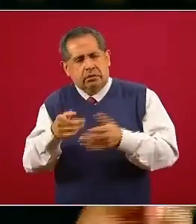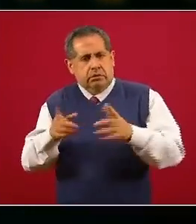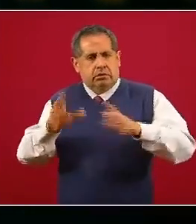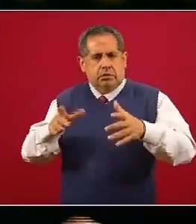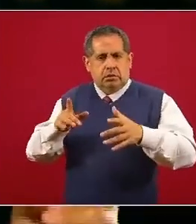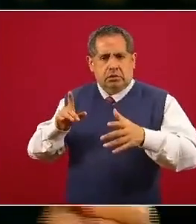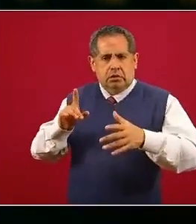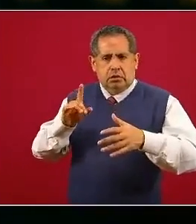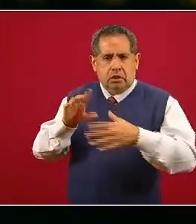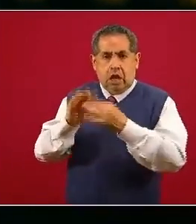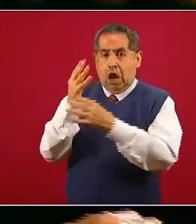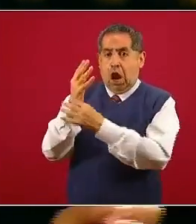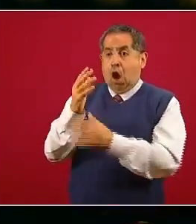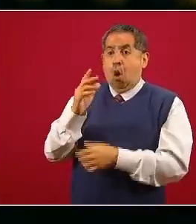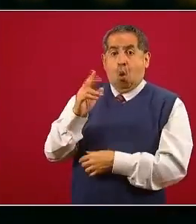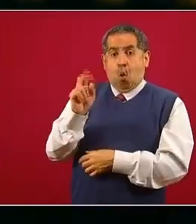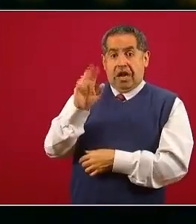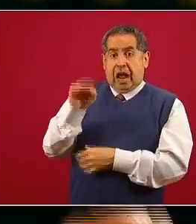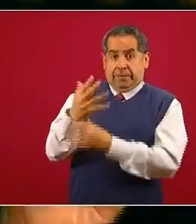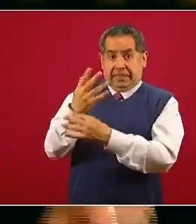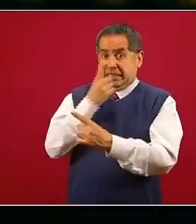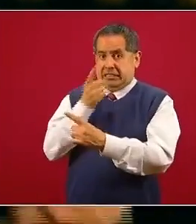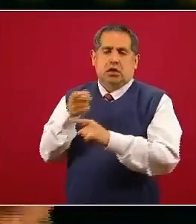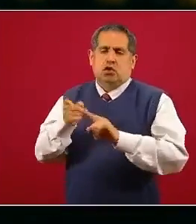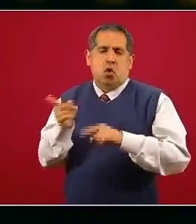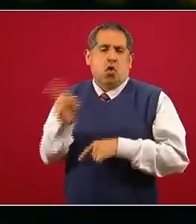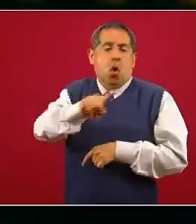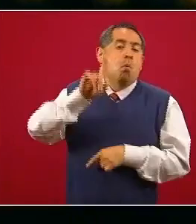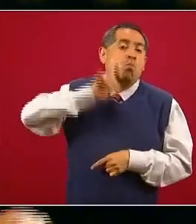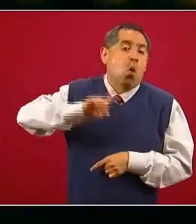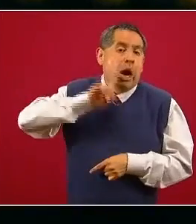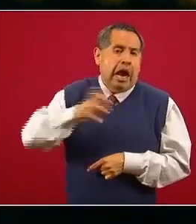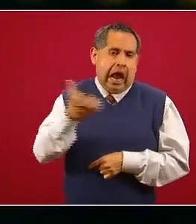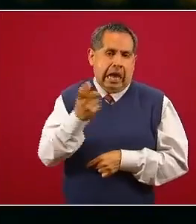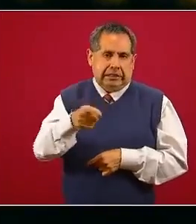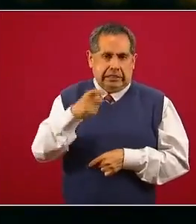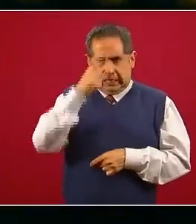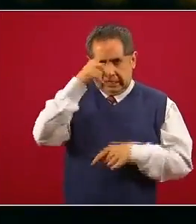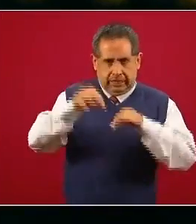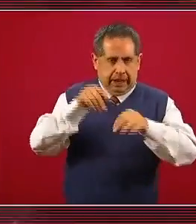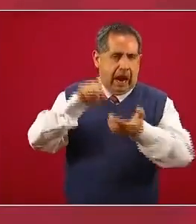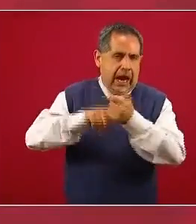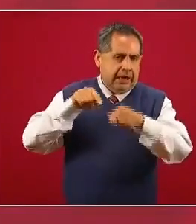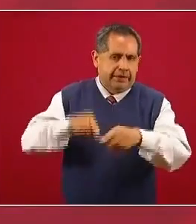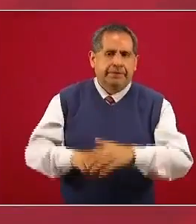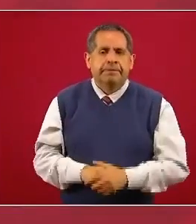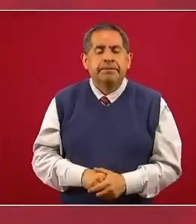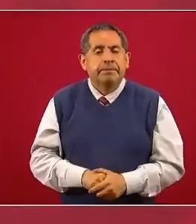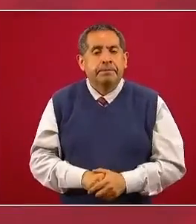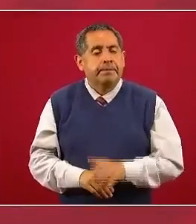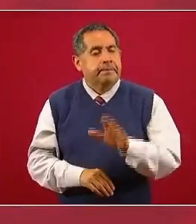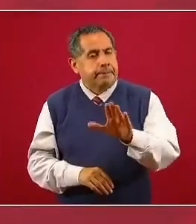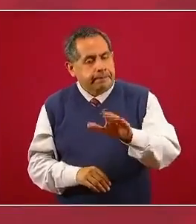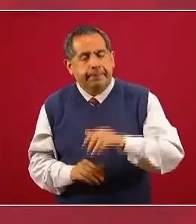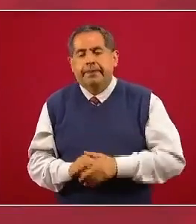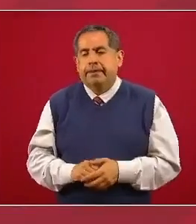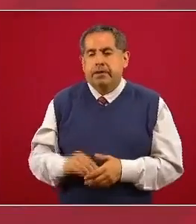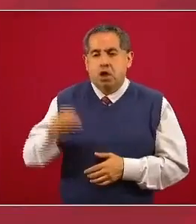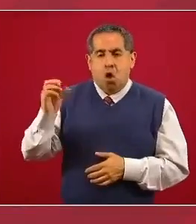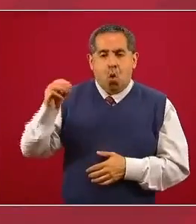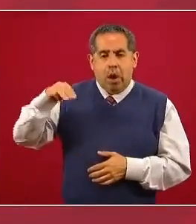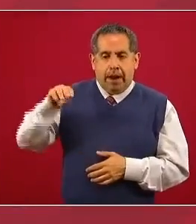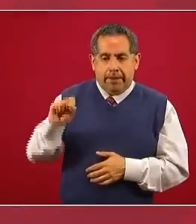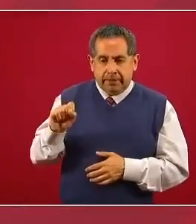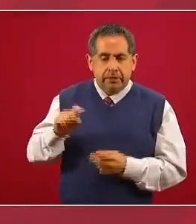investigadora porque no lo dice la UNAM como institución, lo dice una investigadora de un instituto. La Organización Mundial de la Salud,